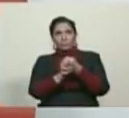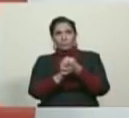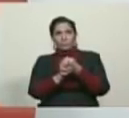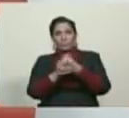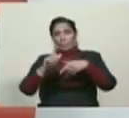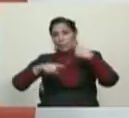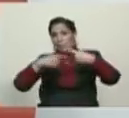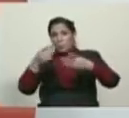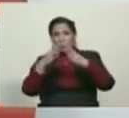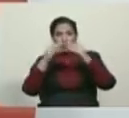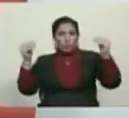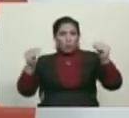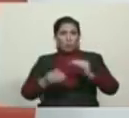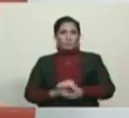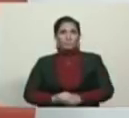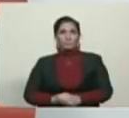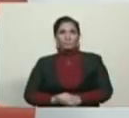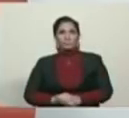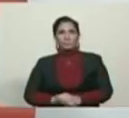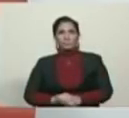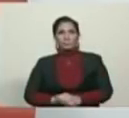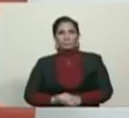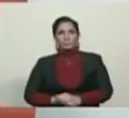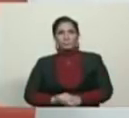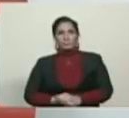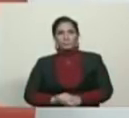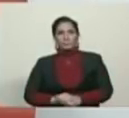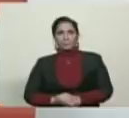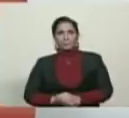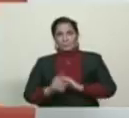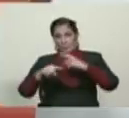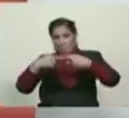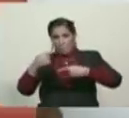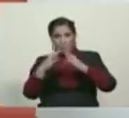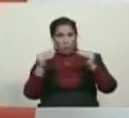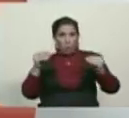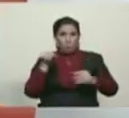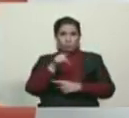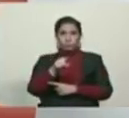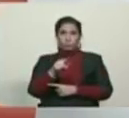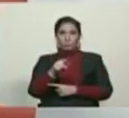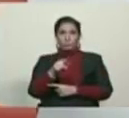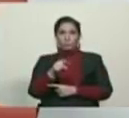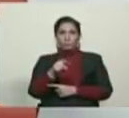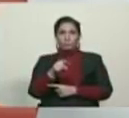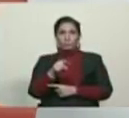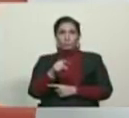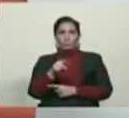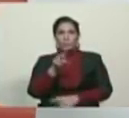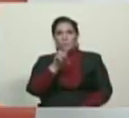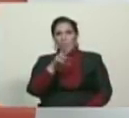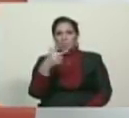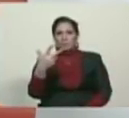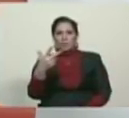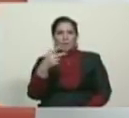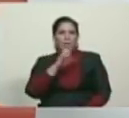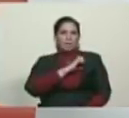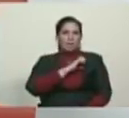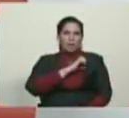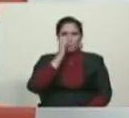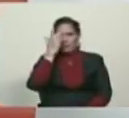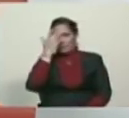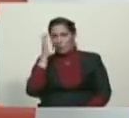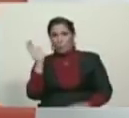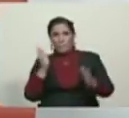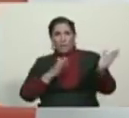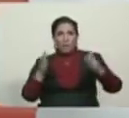después de todo esto, después de todo esto de 23 de enero, febrero, marzo, abril, que